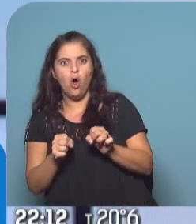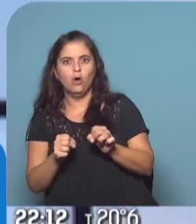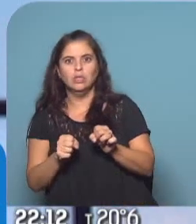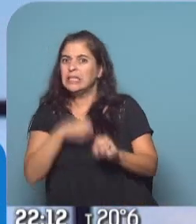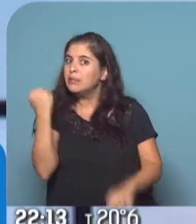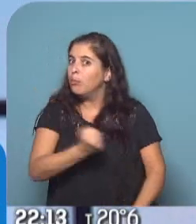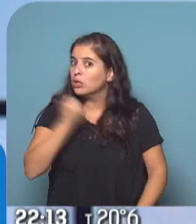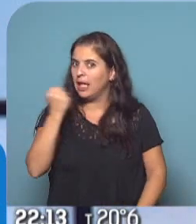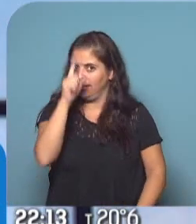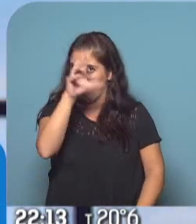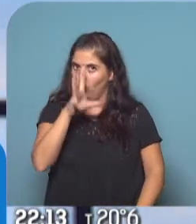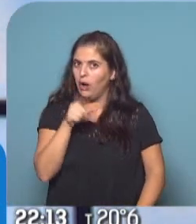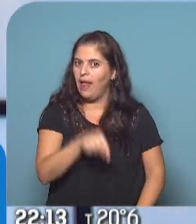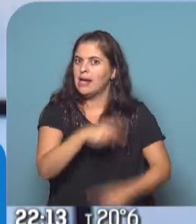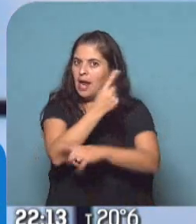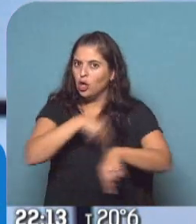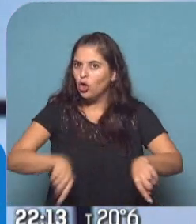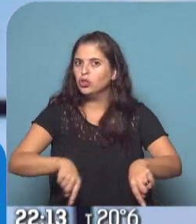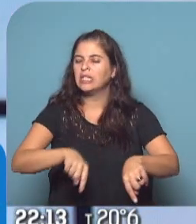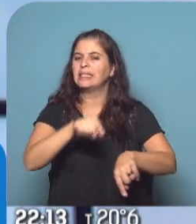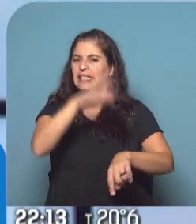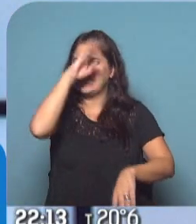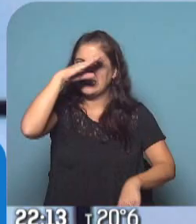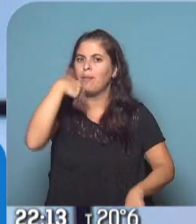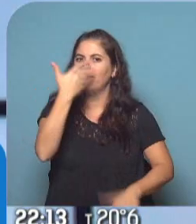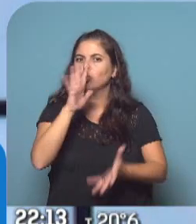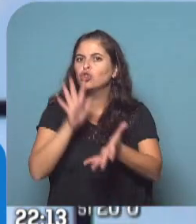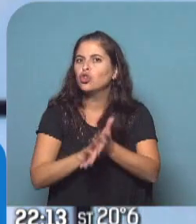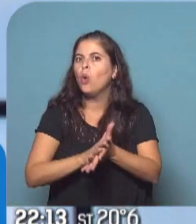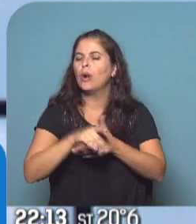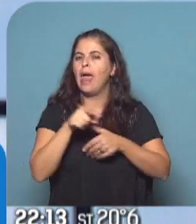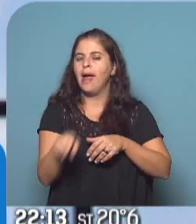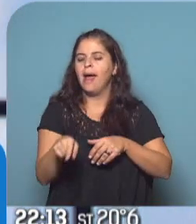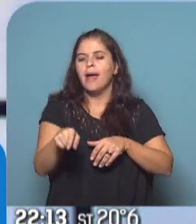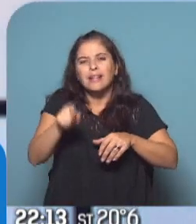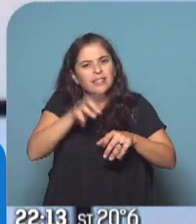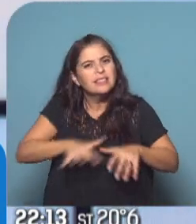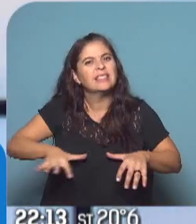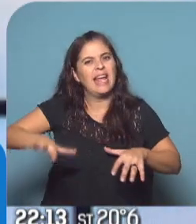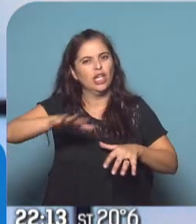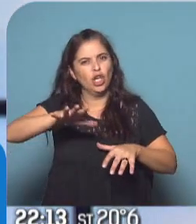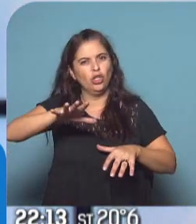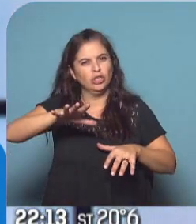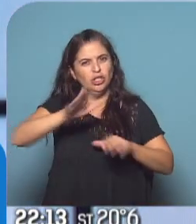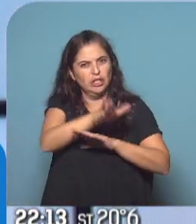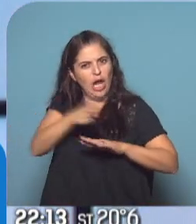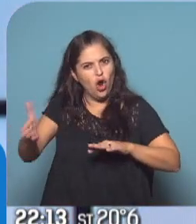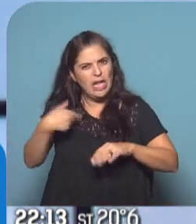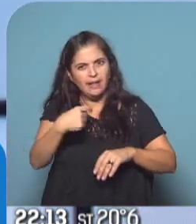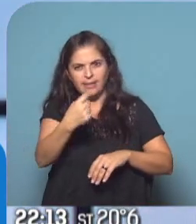que prometió sobre Medio Oriente lo cumplió. Es decir, mover la embajada, bombardear a ISIS, cancelar el acuerdo nuclear. No